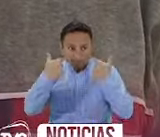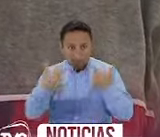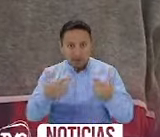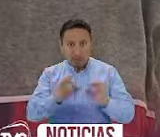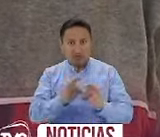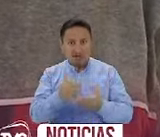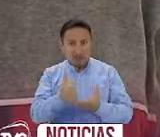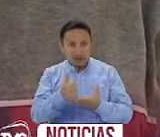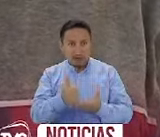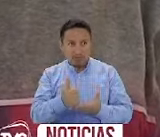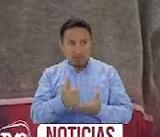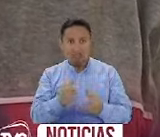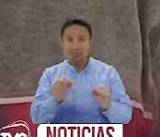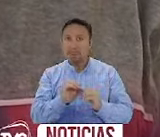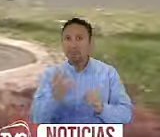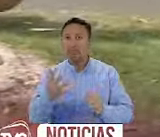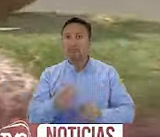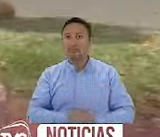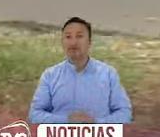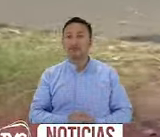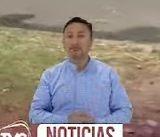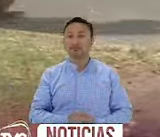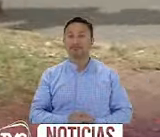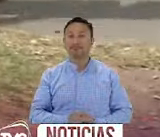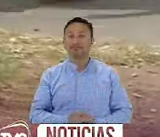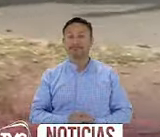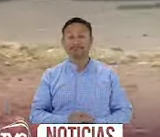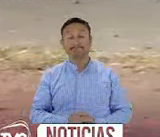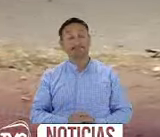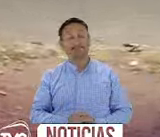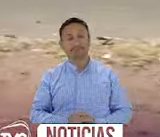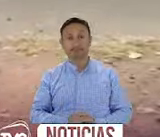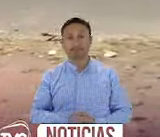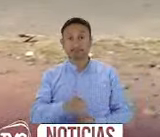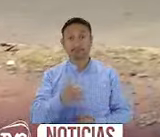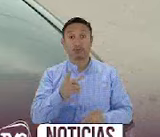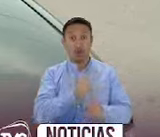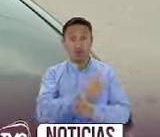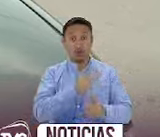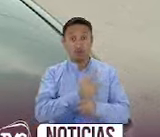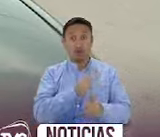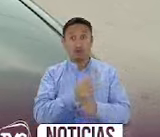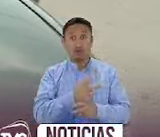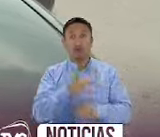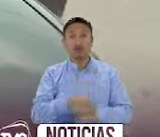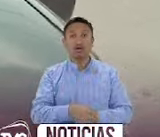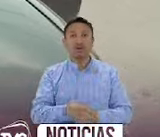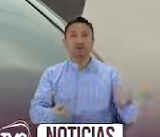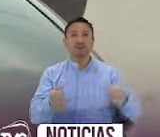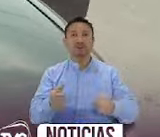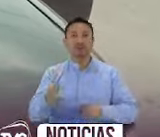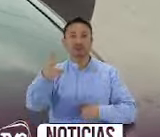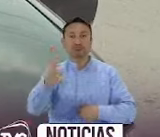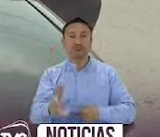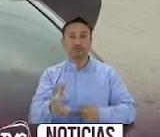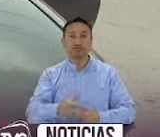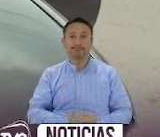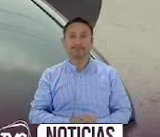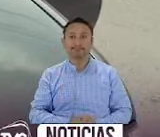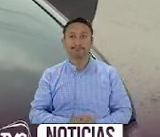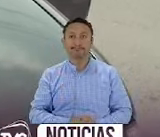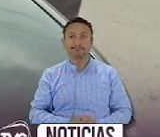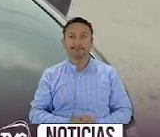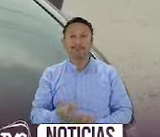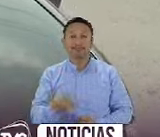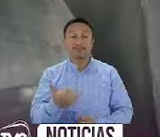unas rondas, algo. Amigo televidente, tenga mucho cuidado en donde deja parqueado su vehículo, pues si a plena luz del día